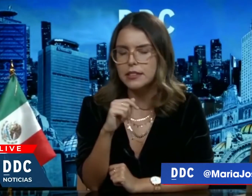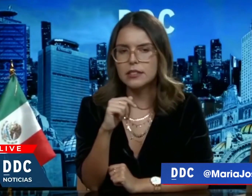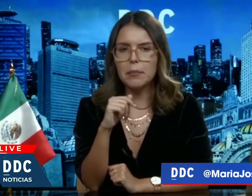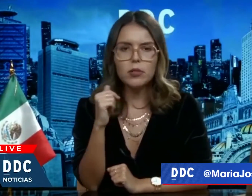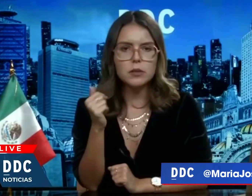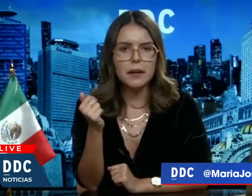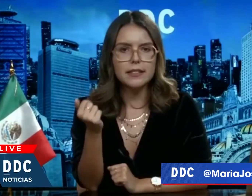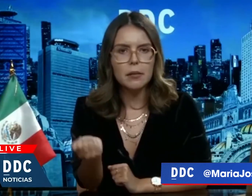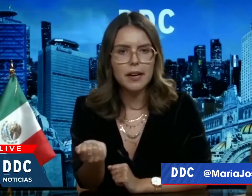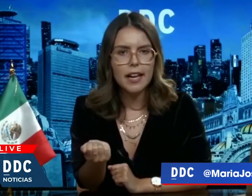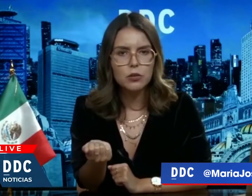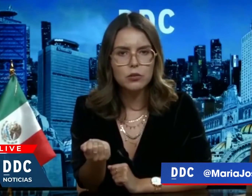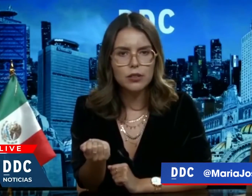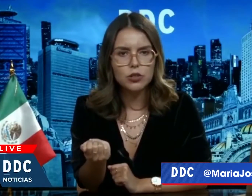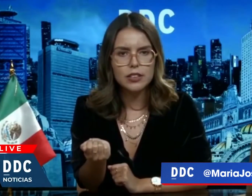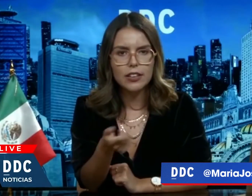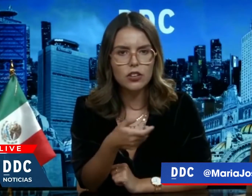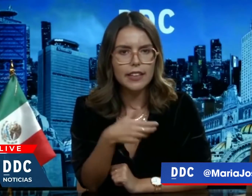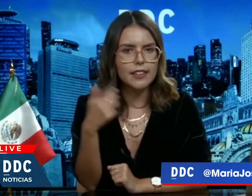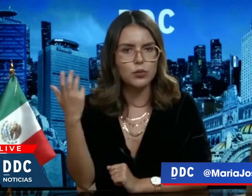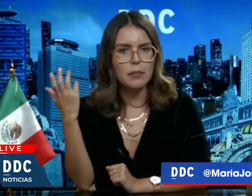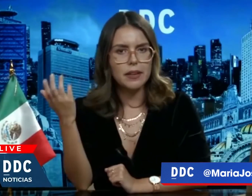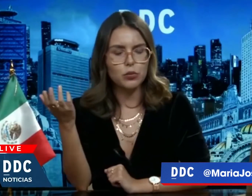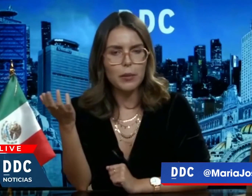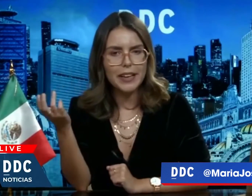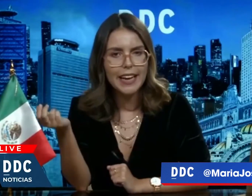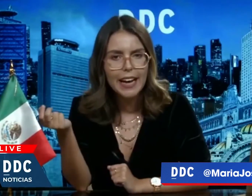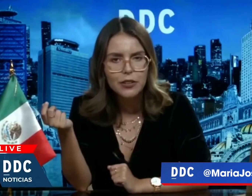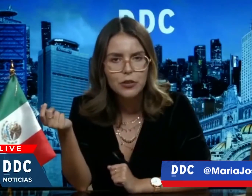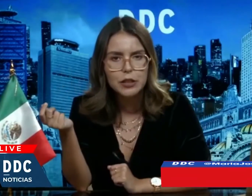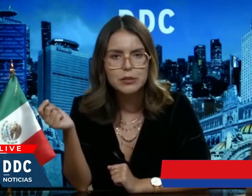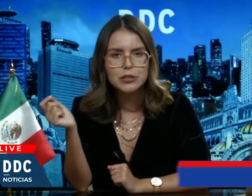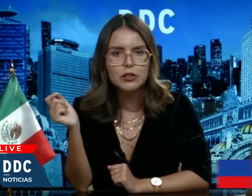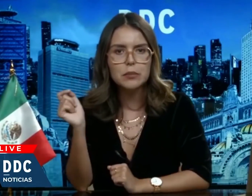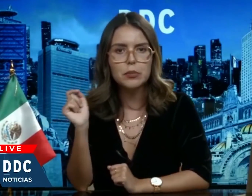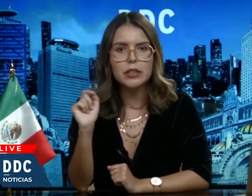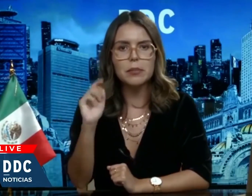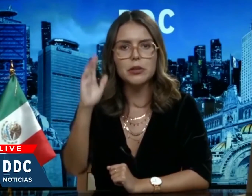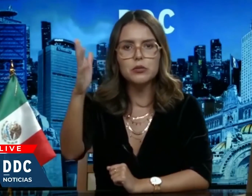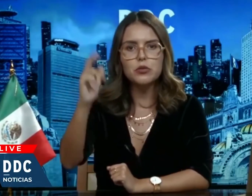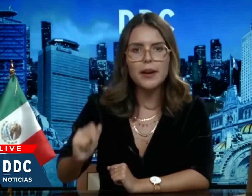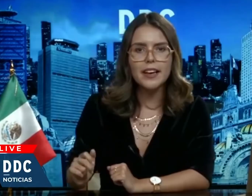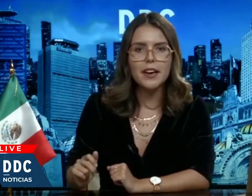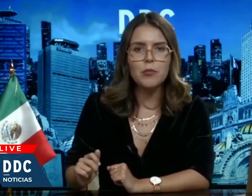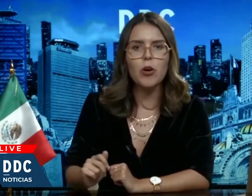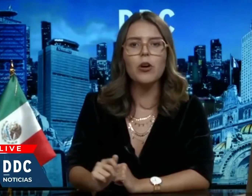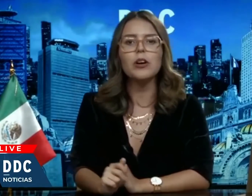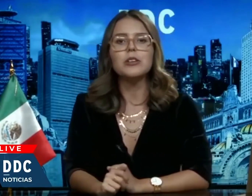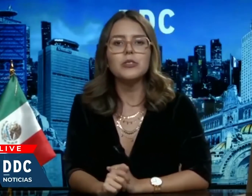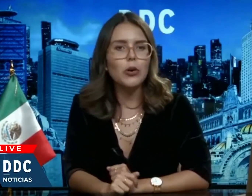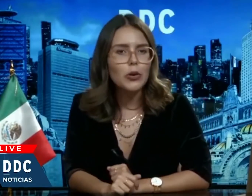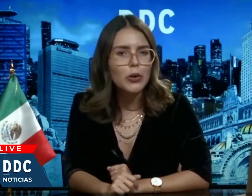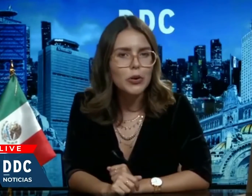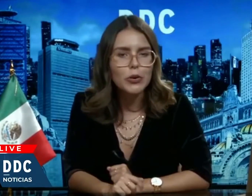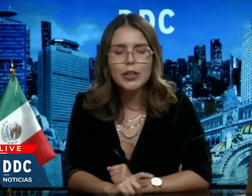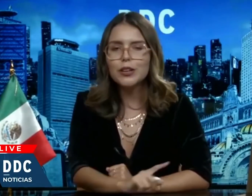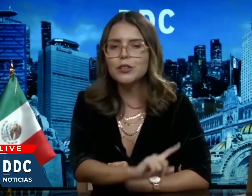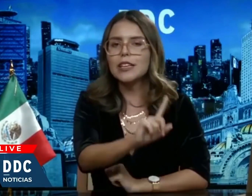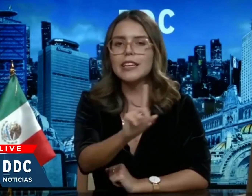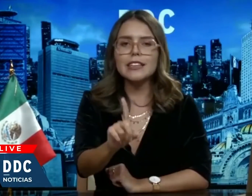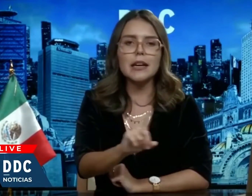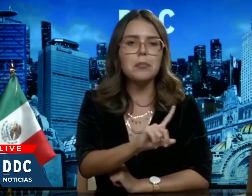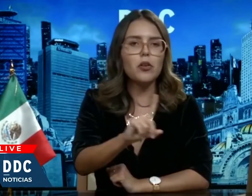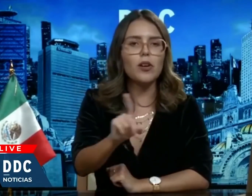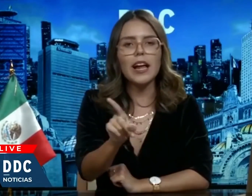no. Esta vez tampoco es para salvar a algún autoritario líder sudamericano en misión tipo te pido un Uber, Evo. No.